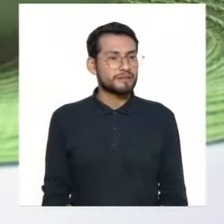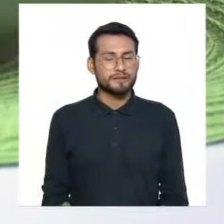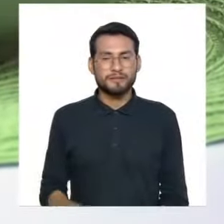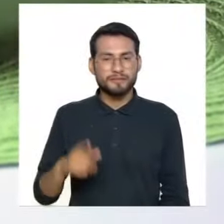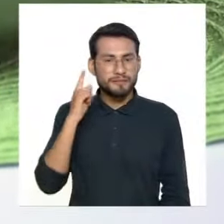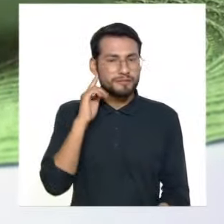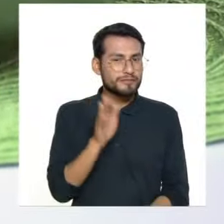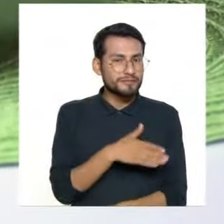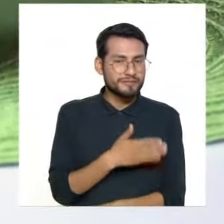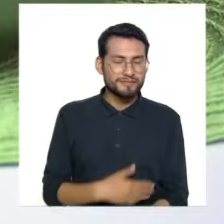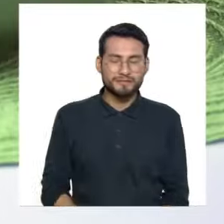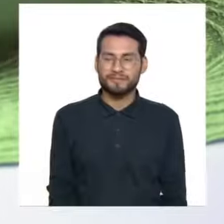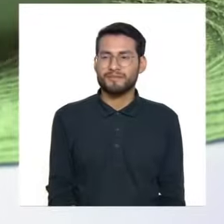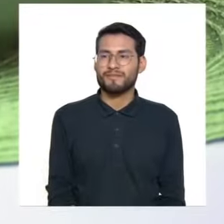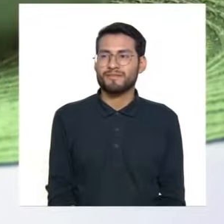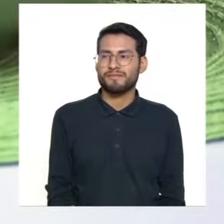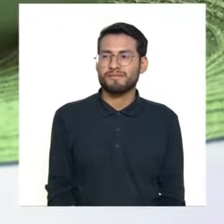salir